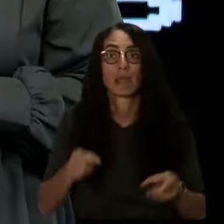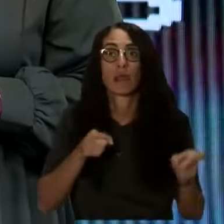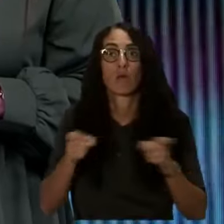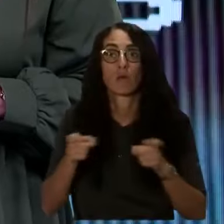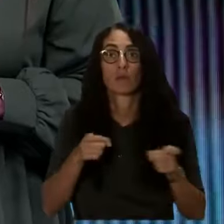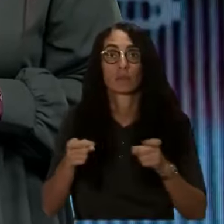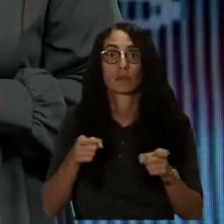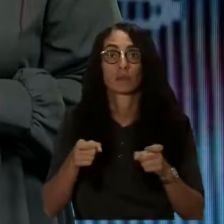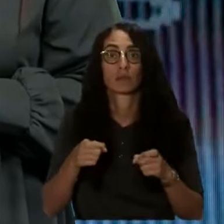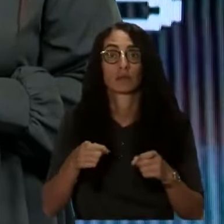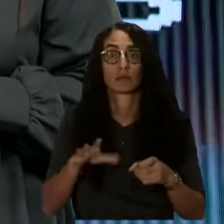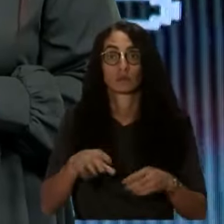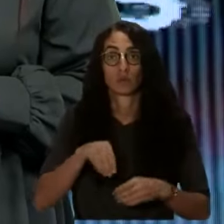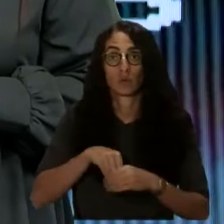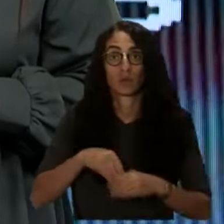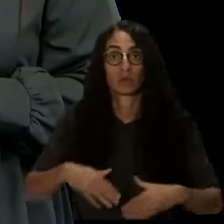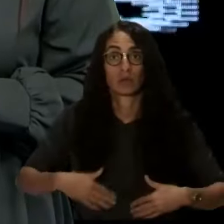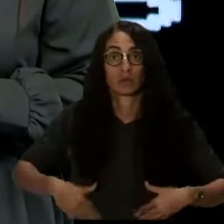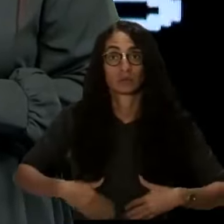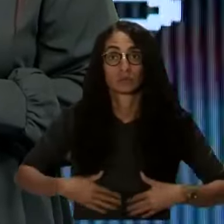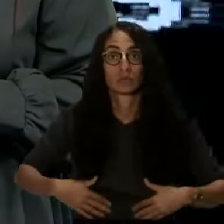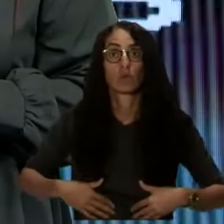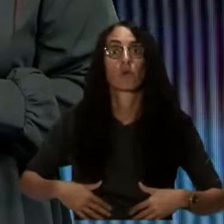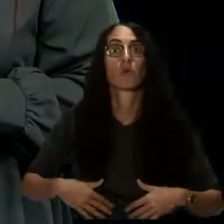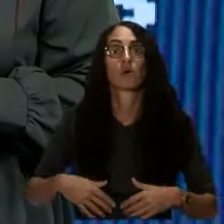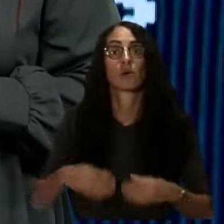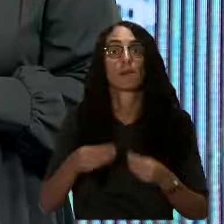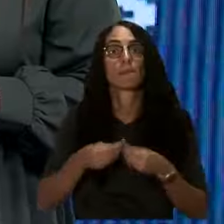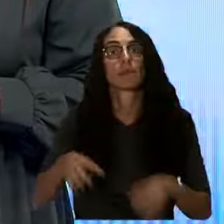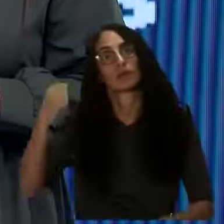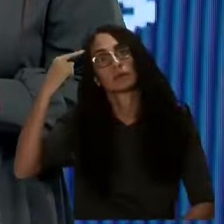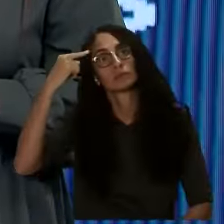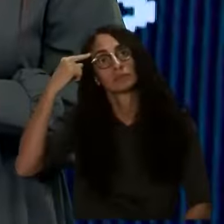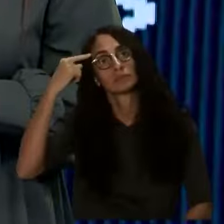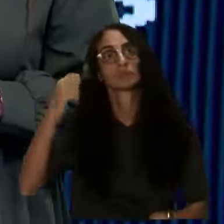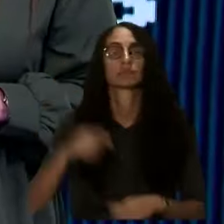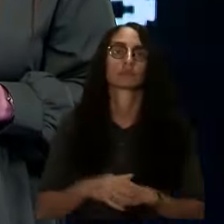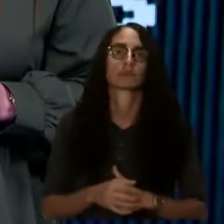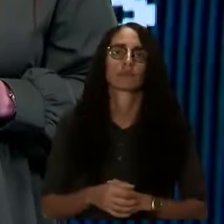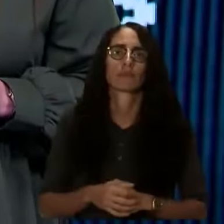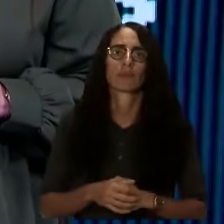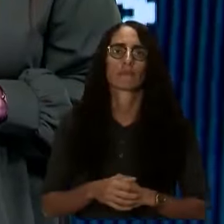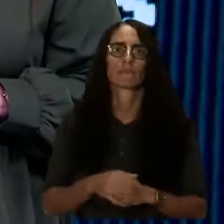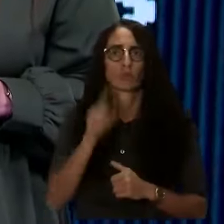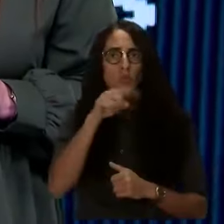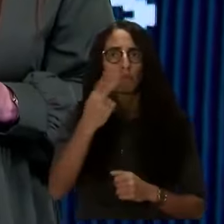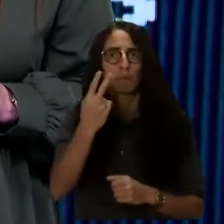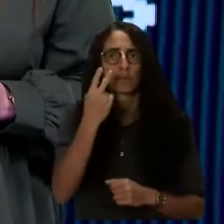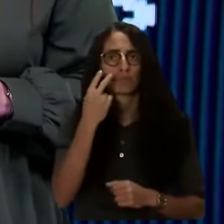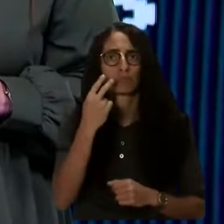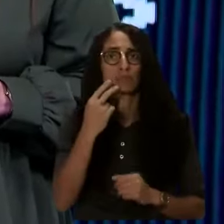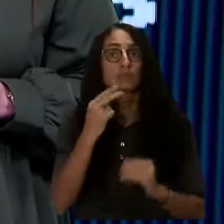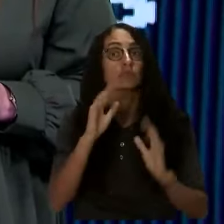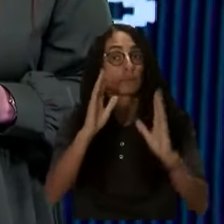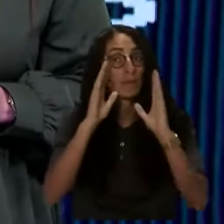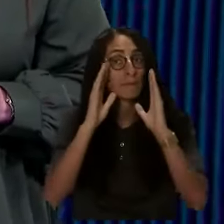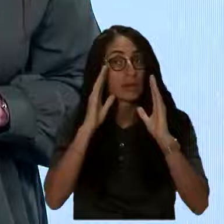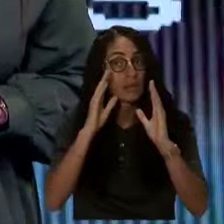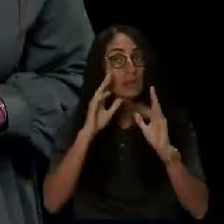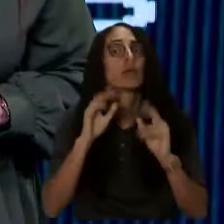pierde control de su intestino de su vejiga y pierde el conocimiento así que de qué estamos hablando usted que nos está viendo ojo al Pillo esté